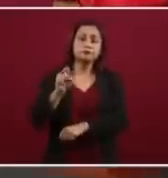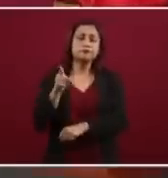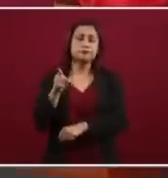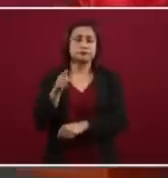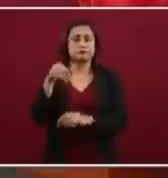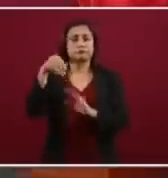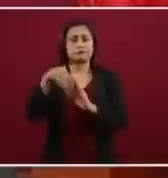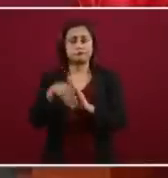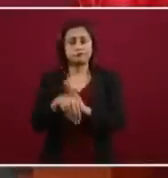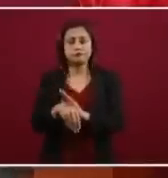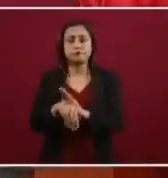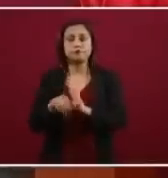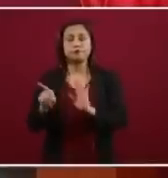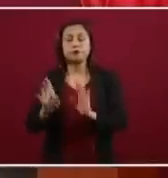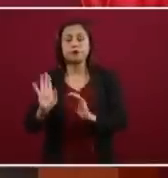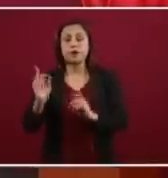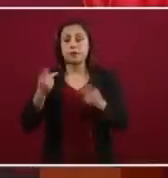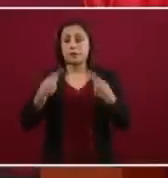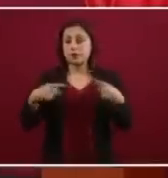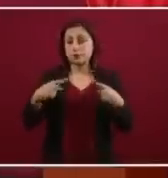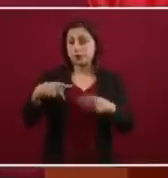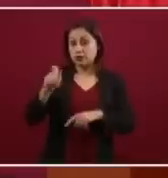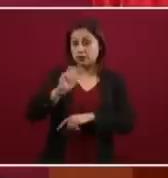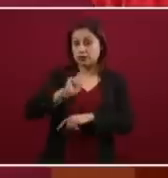los expertos,